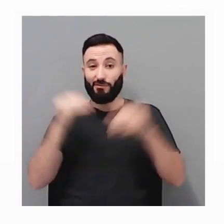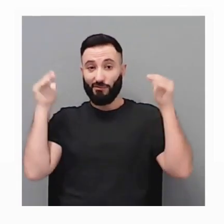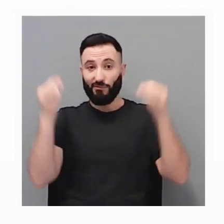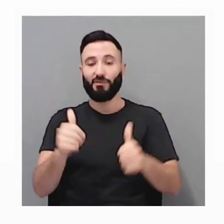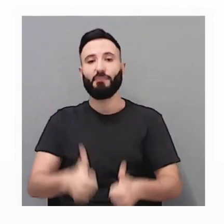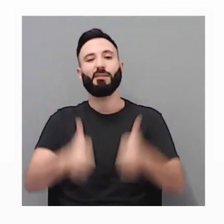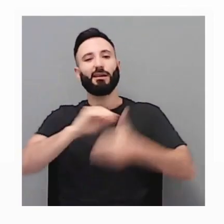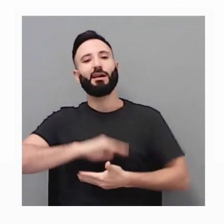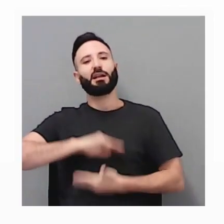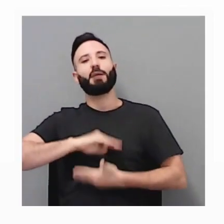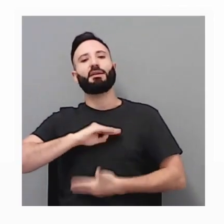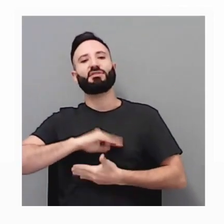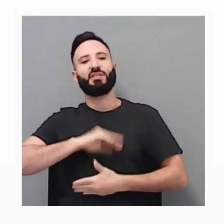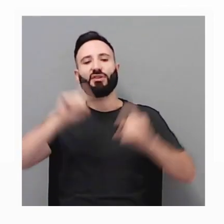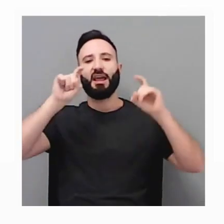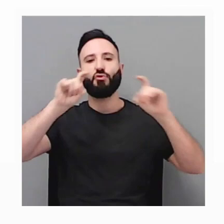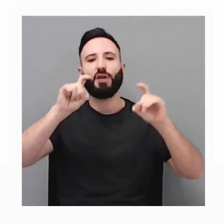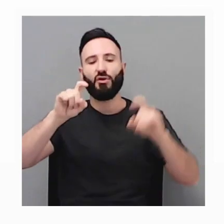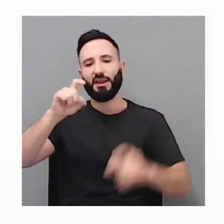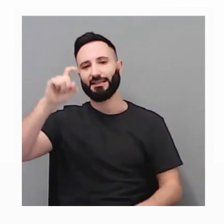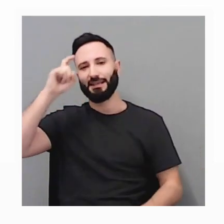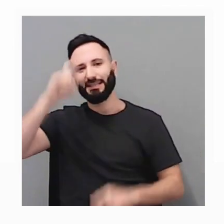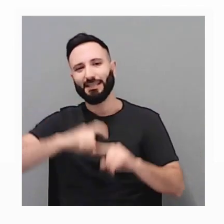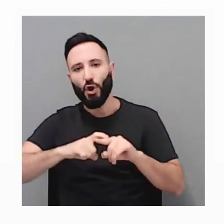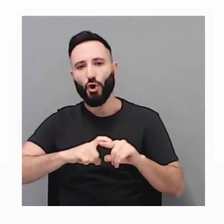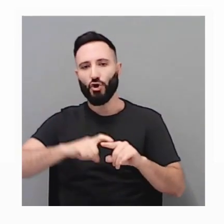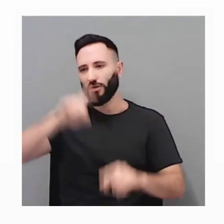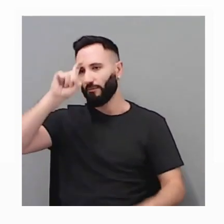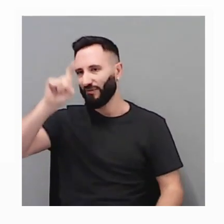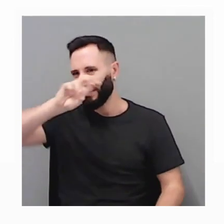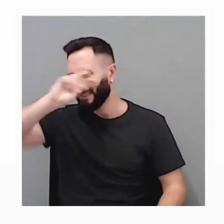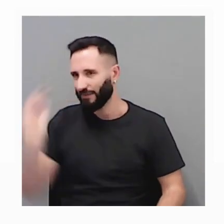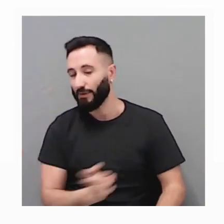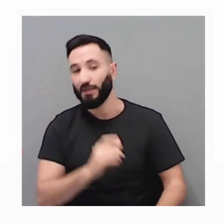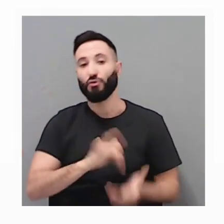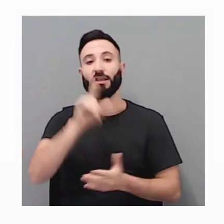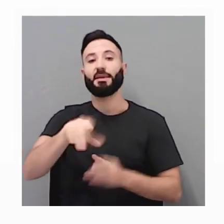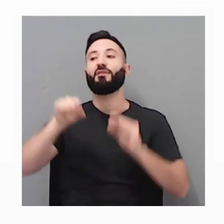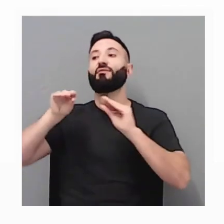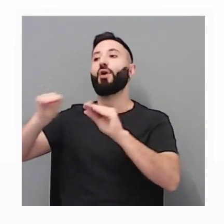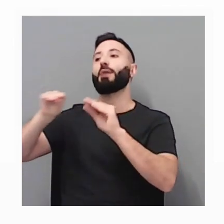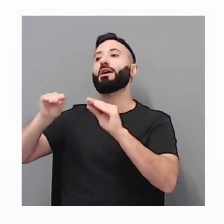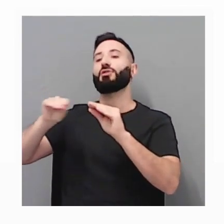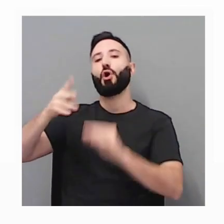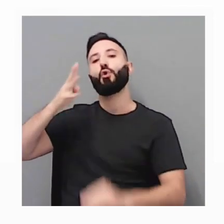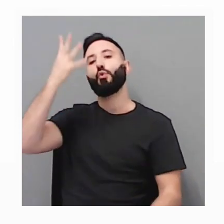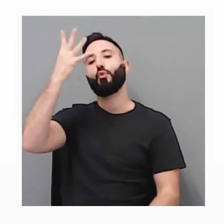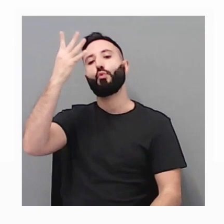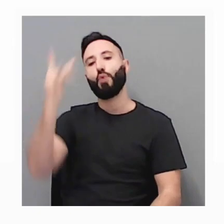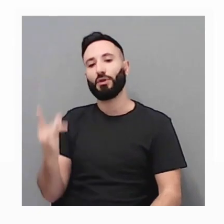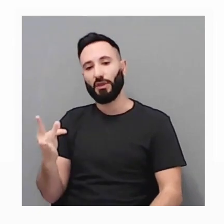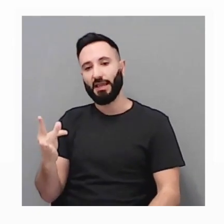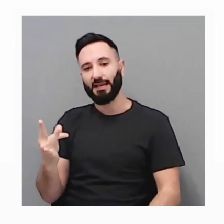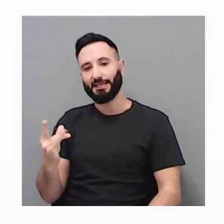de educadores, psicólogos, profesores. Hacemos formación con ellos durante 4 días, online